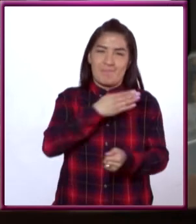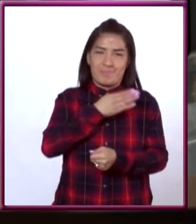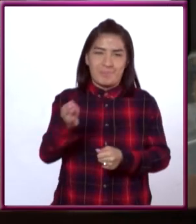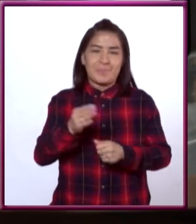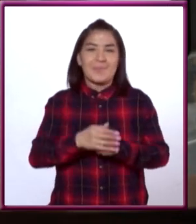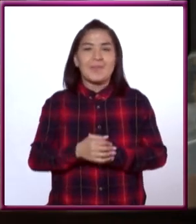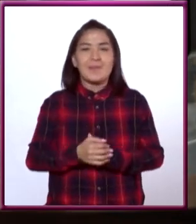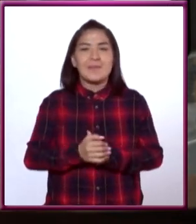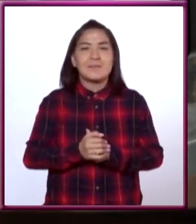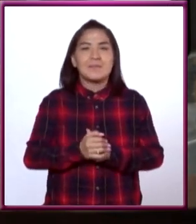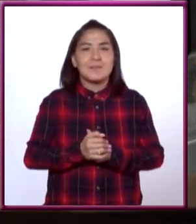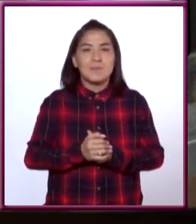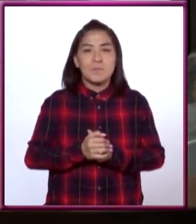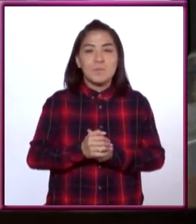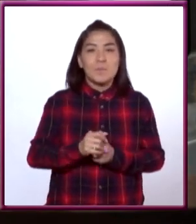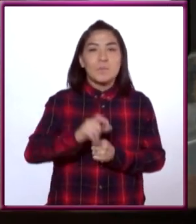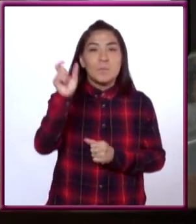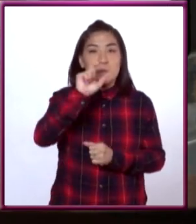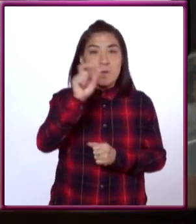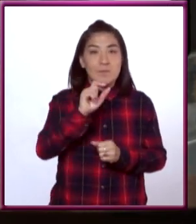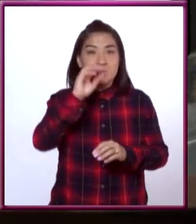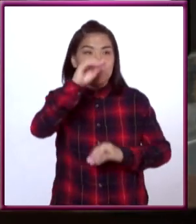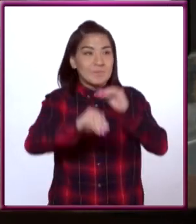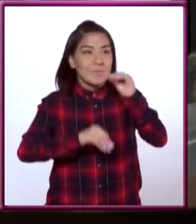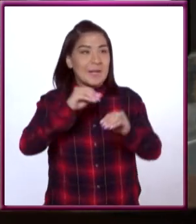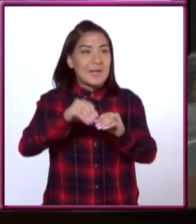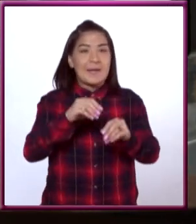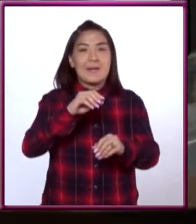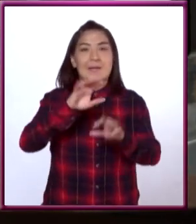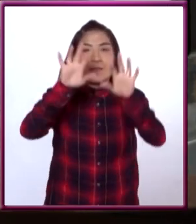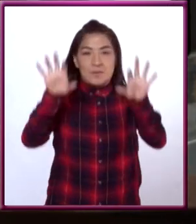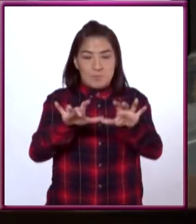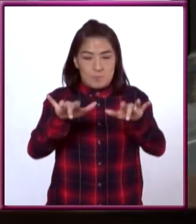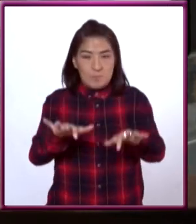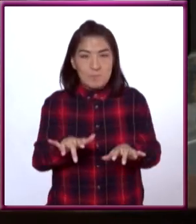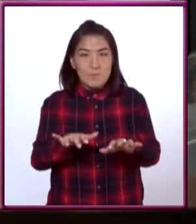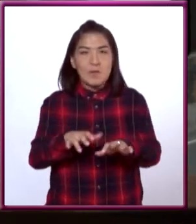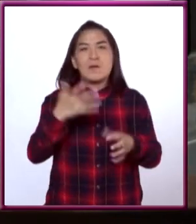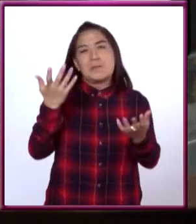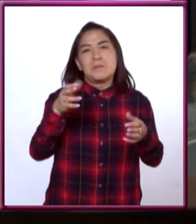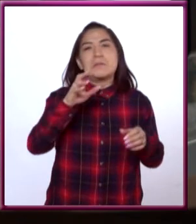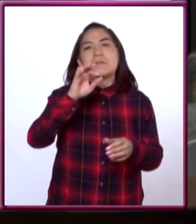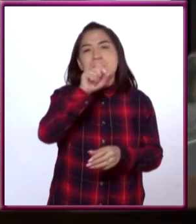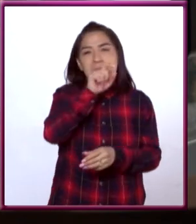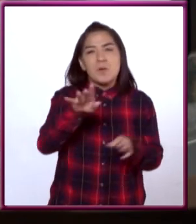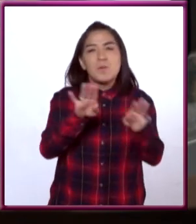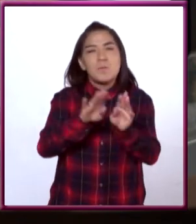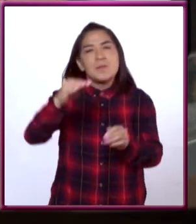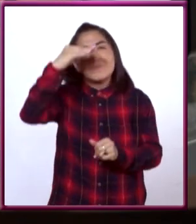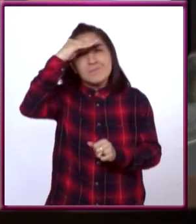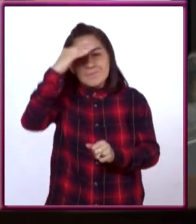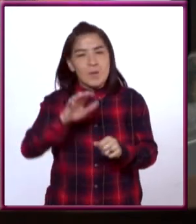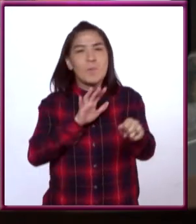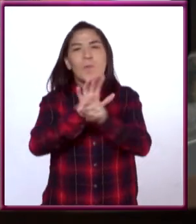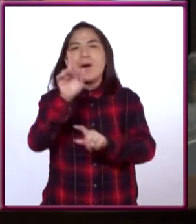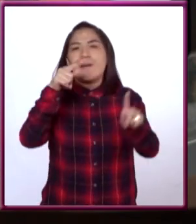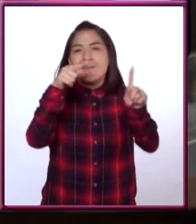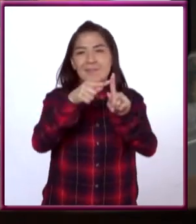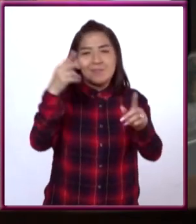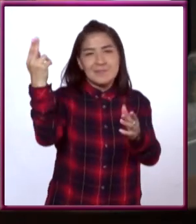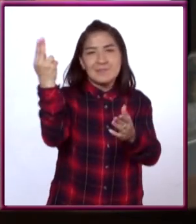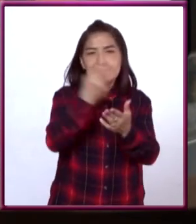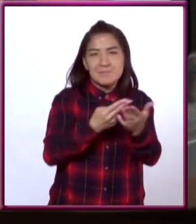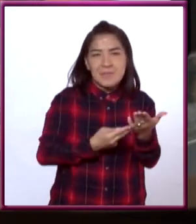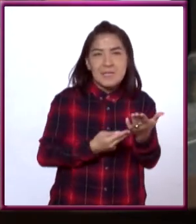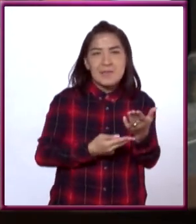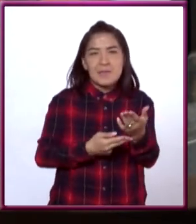Bueno, una vez que se diseña en la computadora o que tienes en mente algún prototipo o